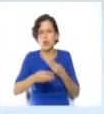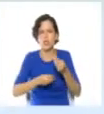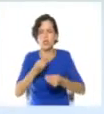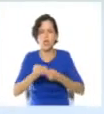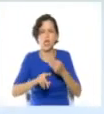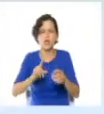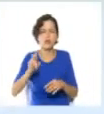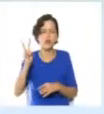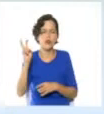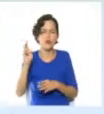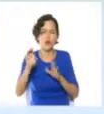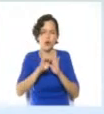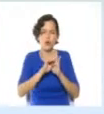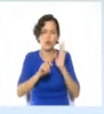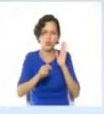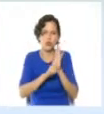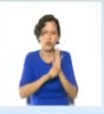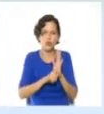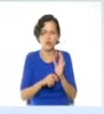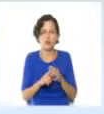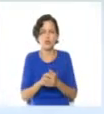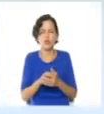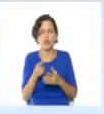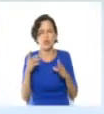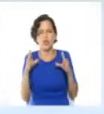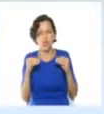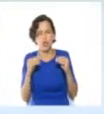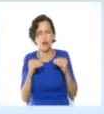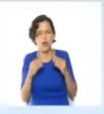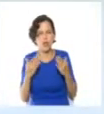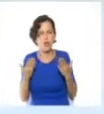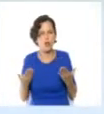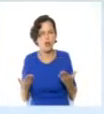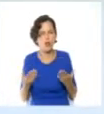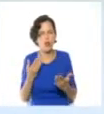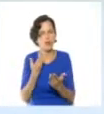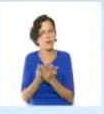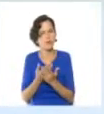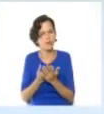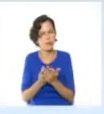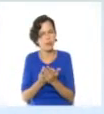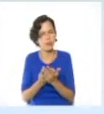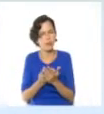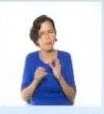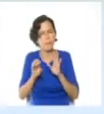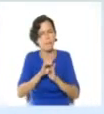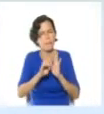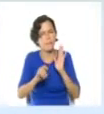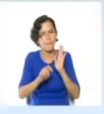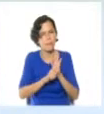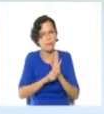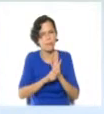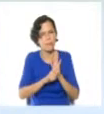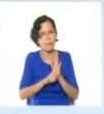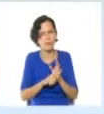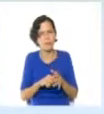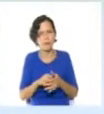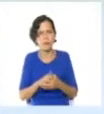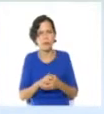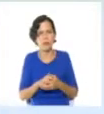promulga un nuevo texto constitucional. Estoy hablando de la promulgación del texto constitucional por parte